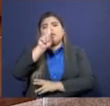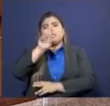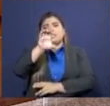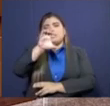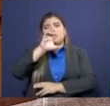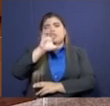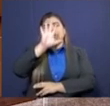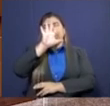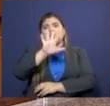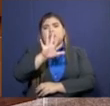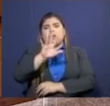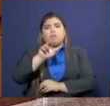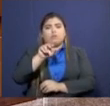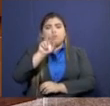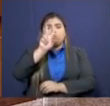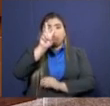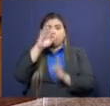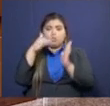Repito,